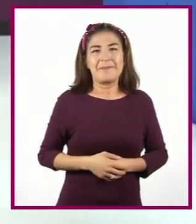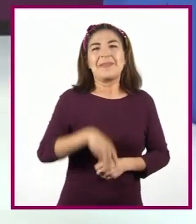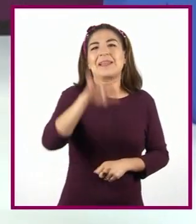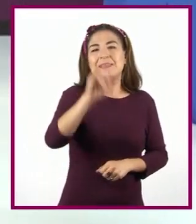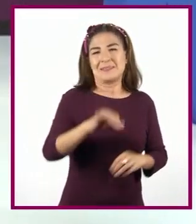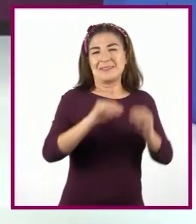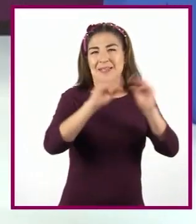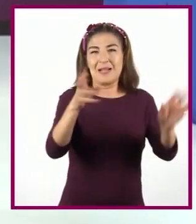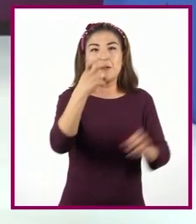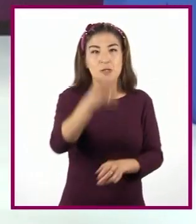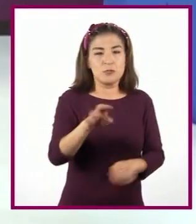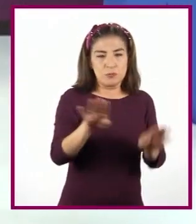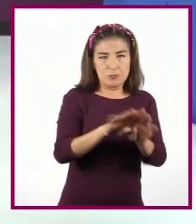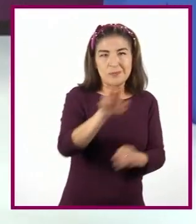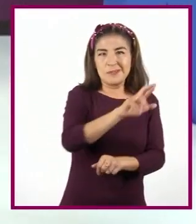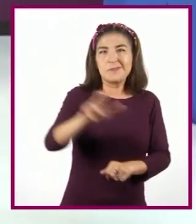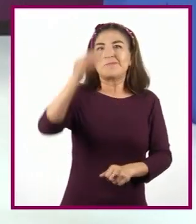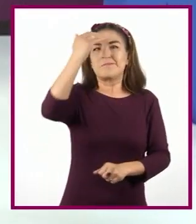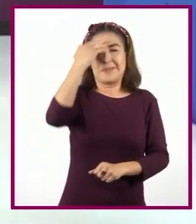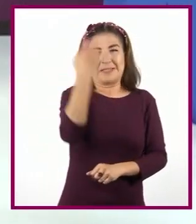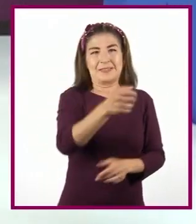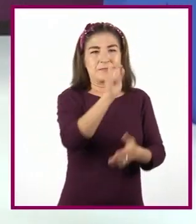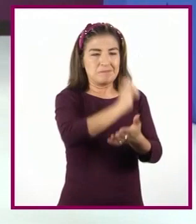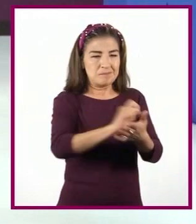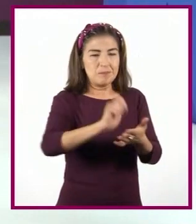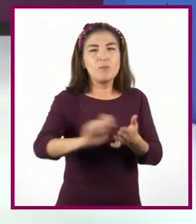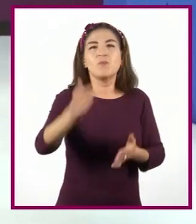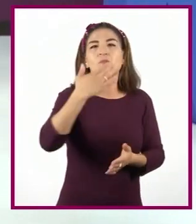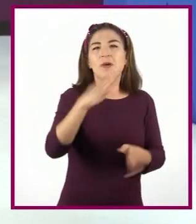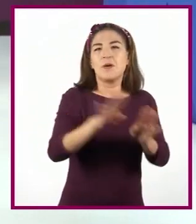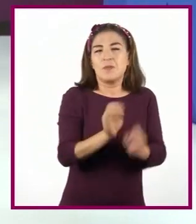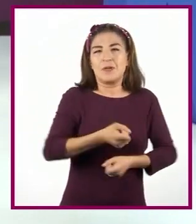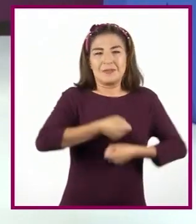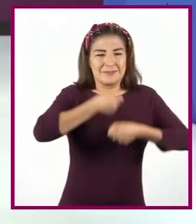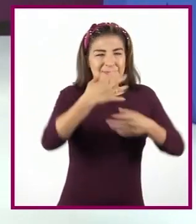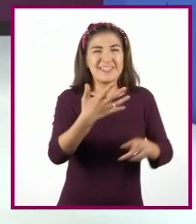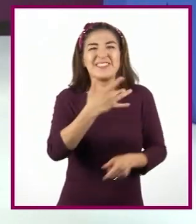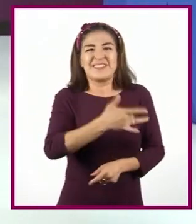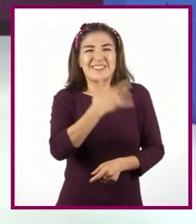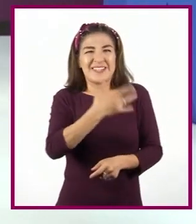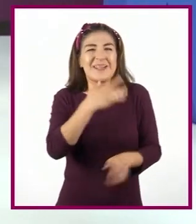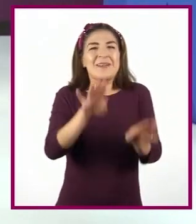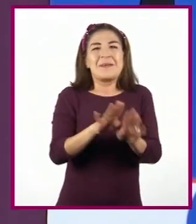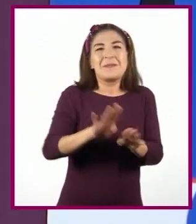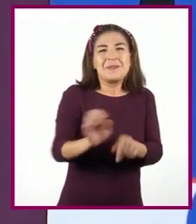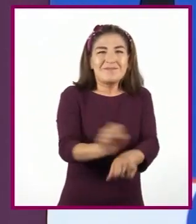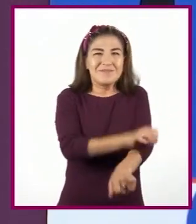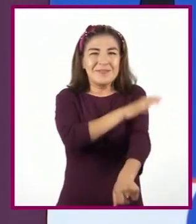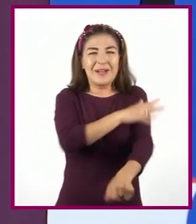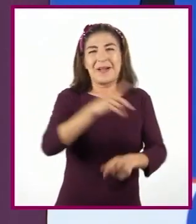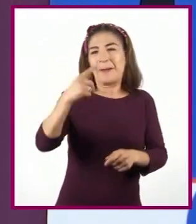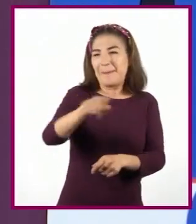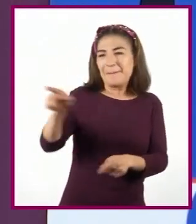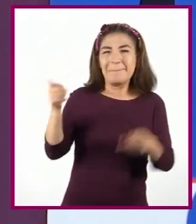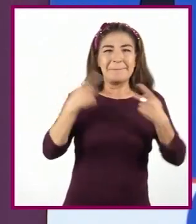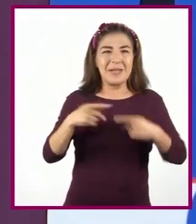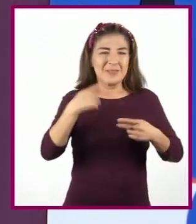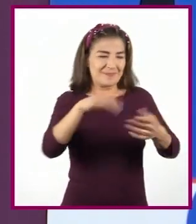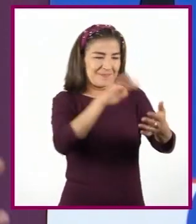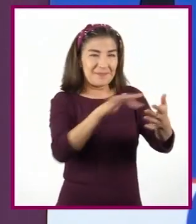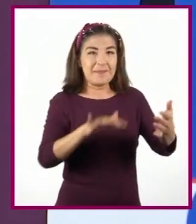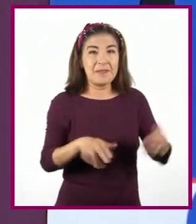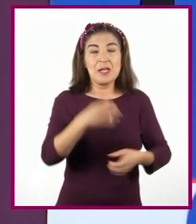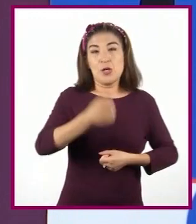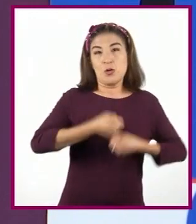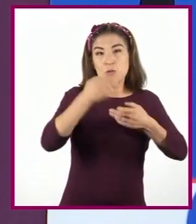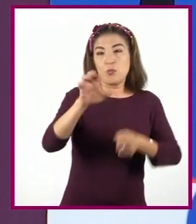se reconoce a un gran escritor, por su capacidad para transmitir sentimientos y emociones a los lectores. Los cuentos, como saben,